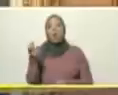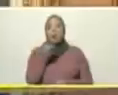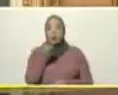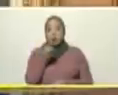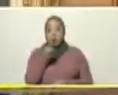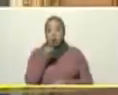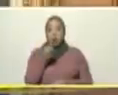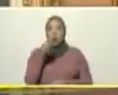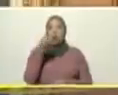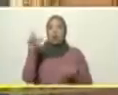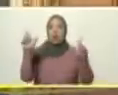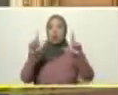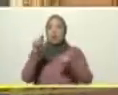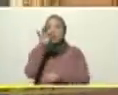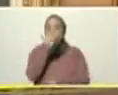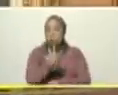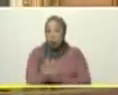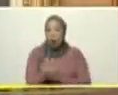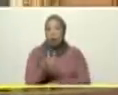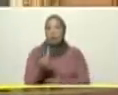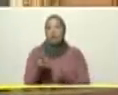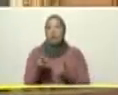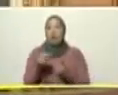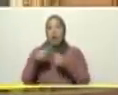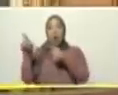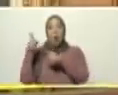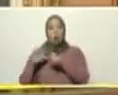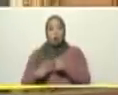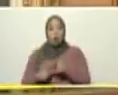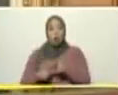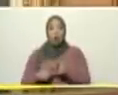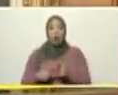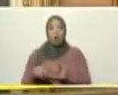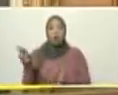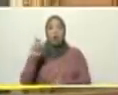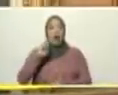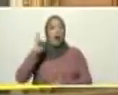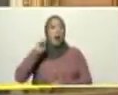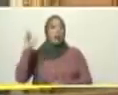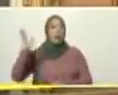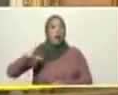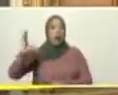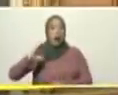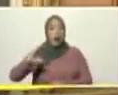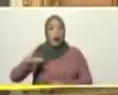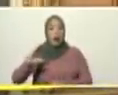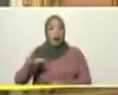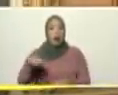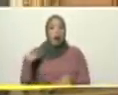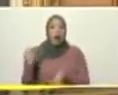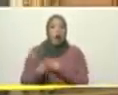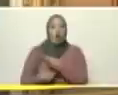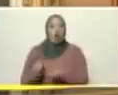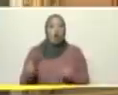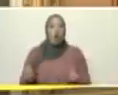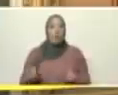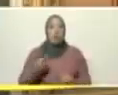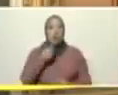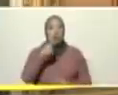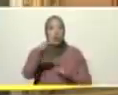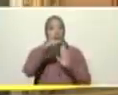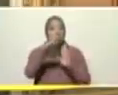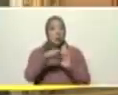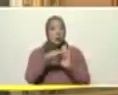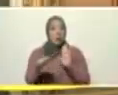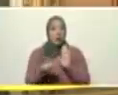Televen, Radio Caracas Televisión, es un poema, porque habían dado la orden directa